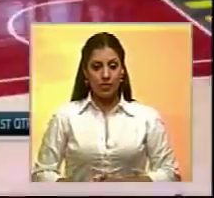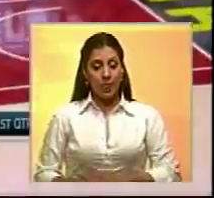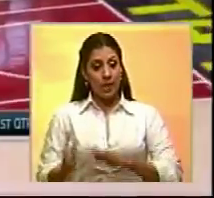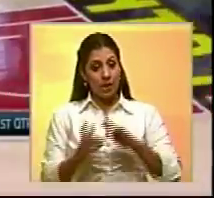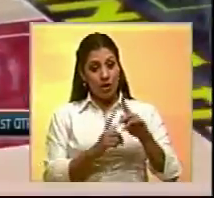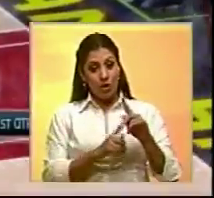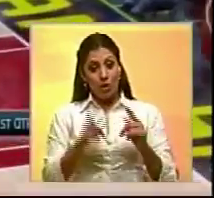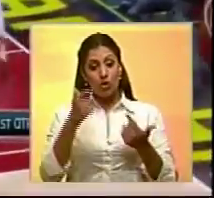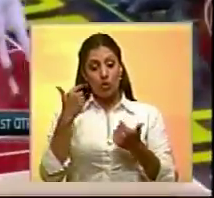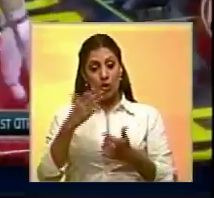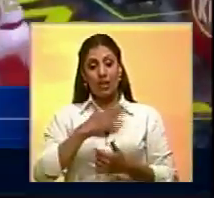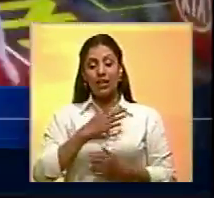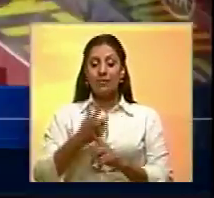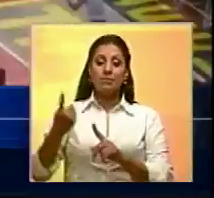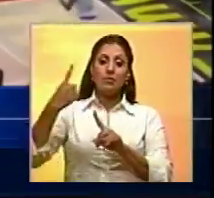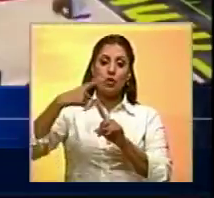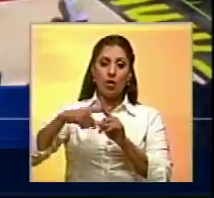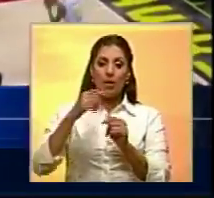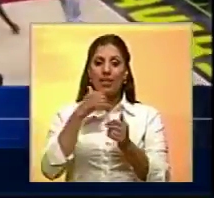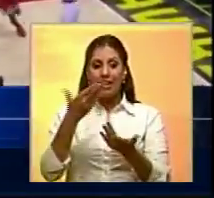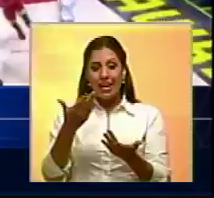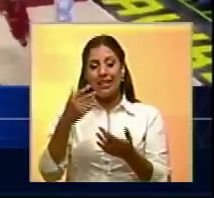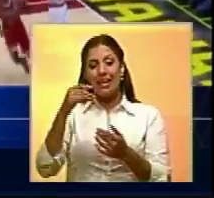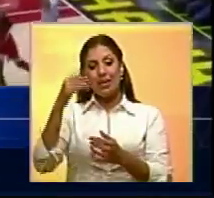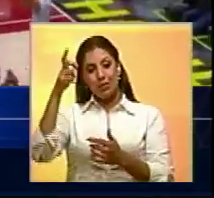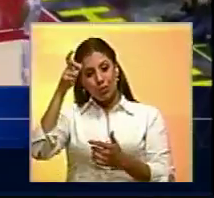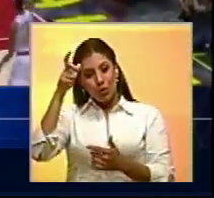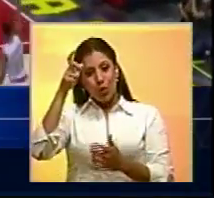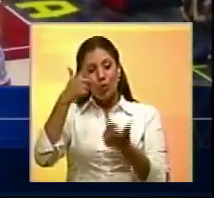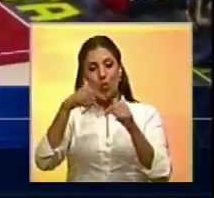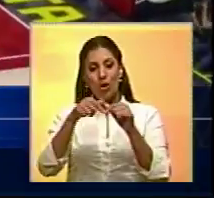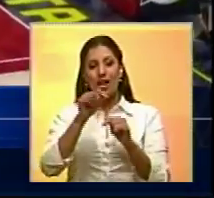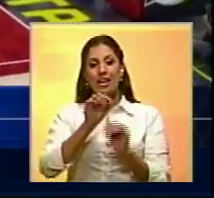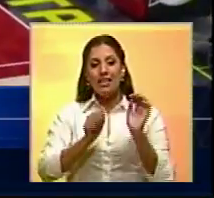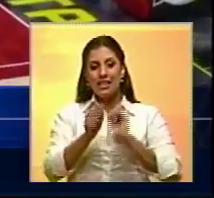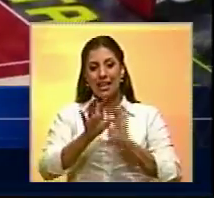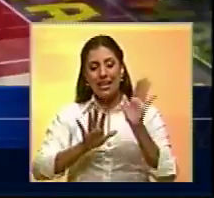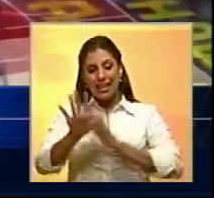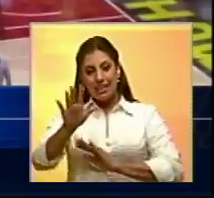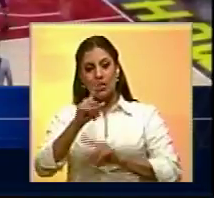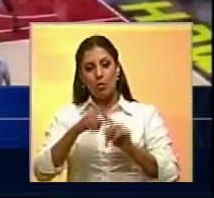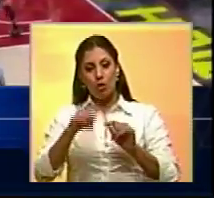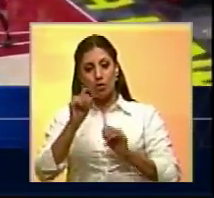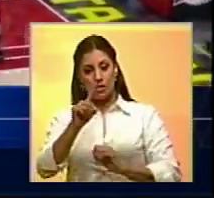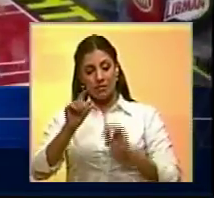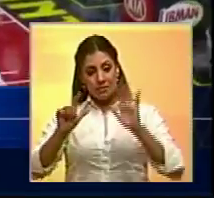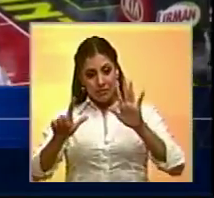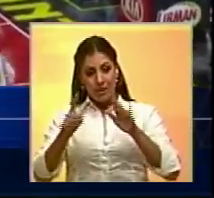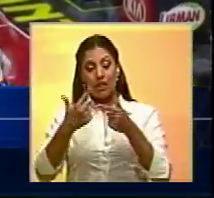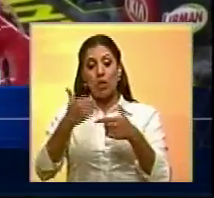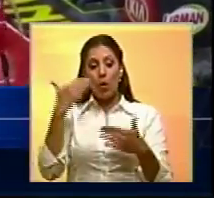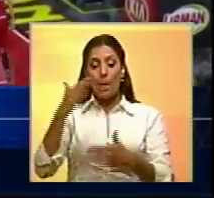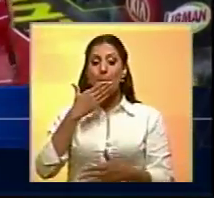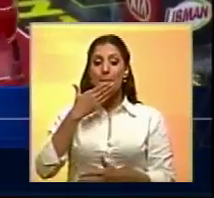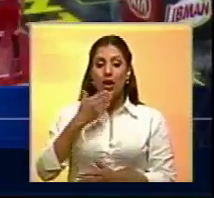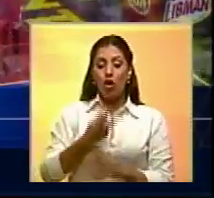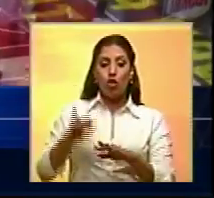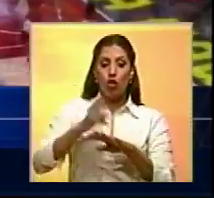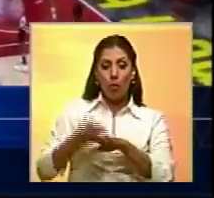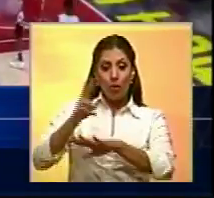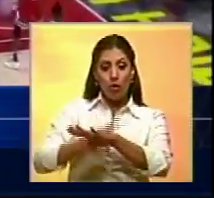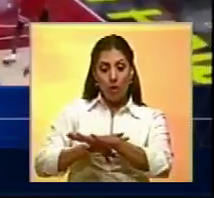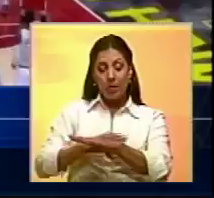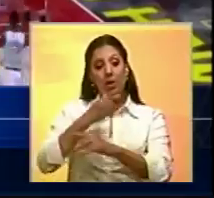Los Halcones de Atlanta superaron a los Toros de Chicago 115-107. Dwight Howard fue el mejor por los Alados con un